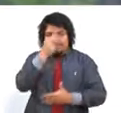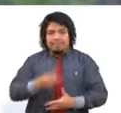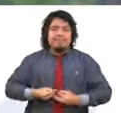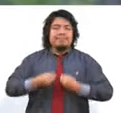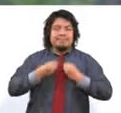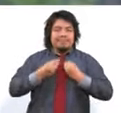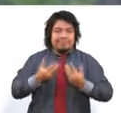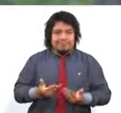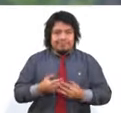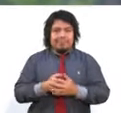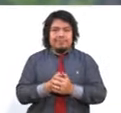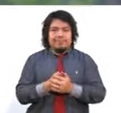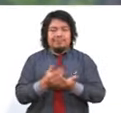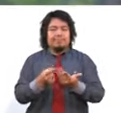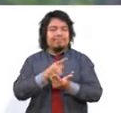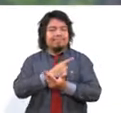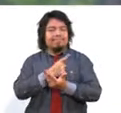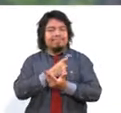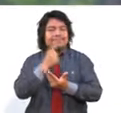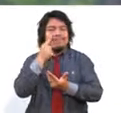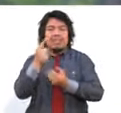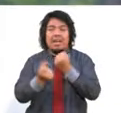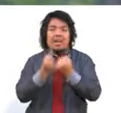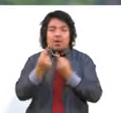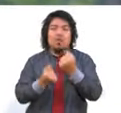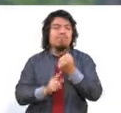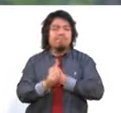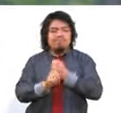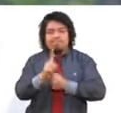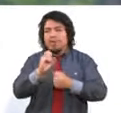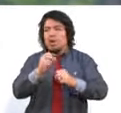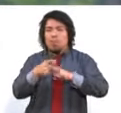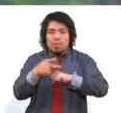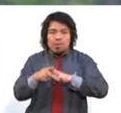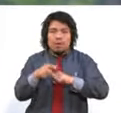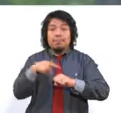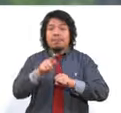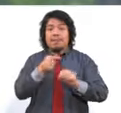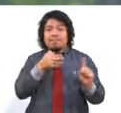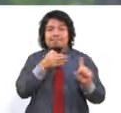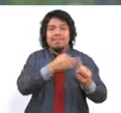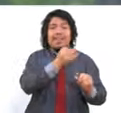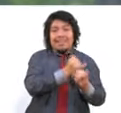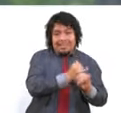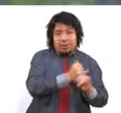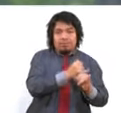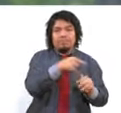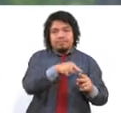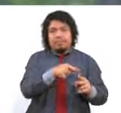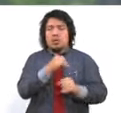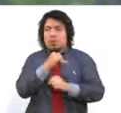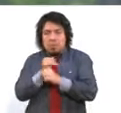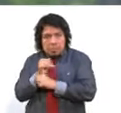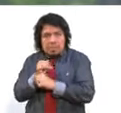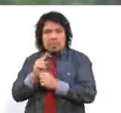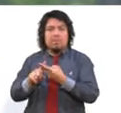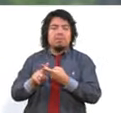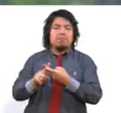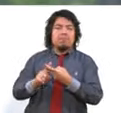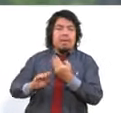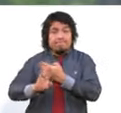ante los incidentes en Internet. se realizan investigaciones y